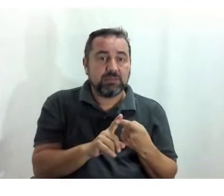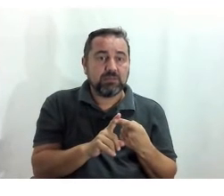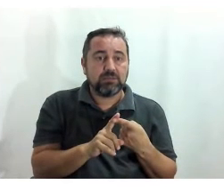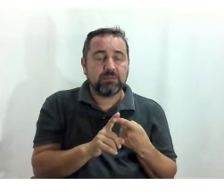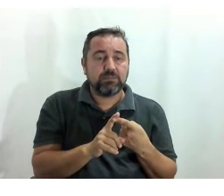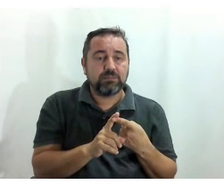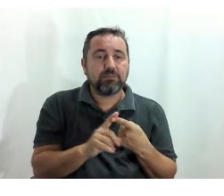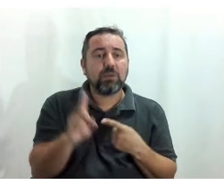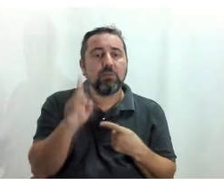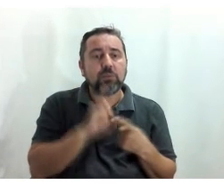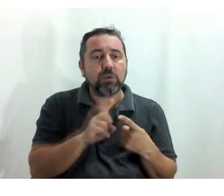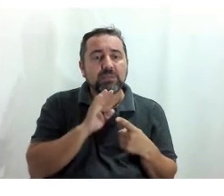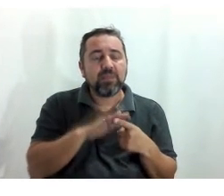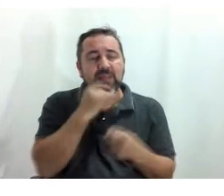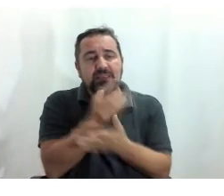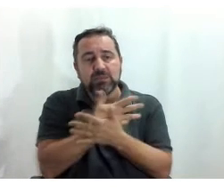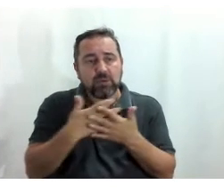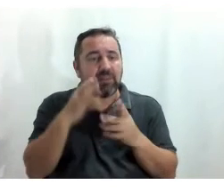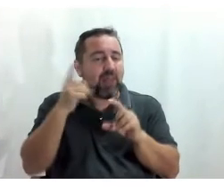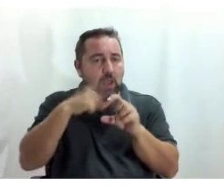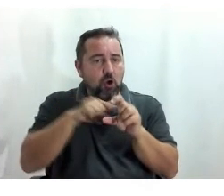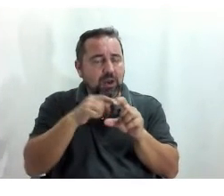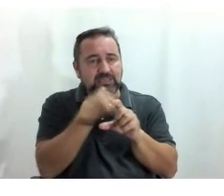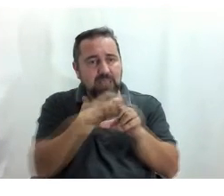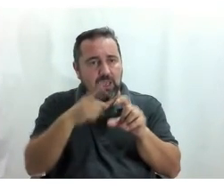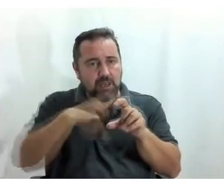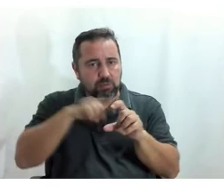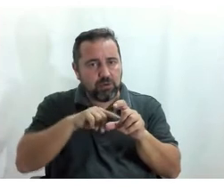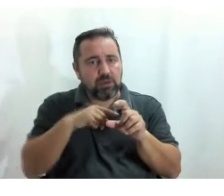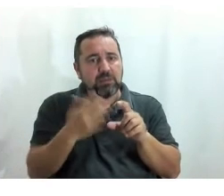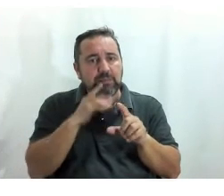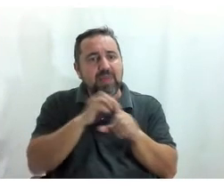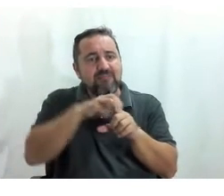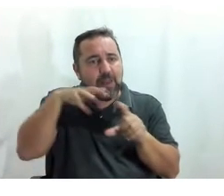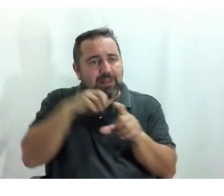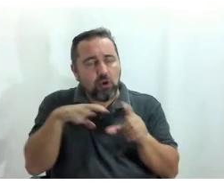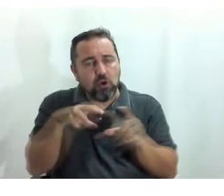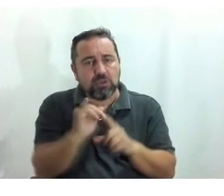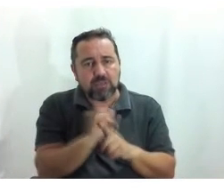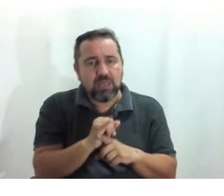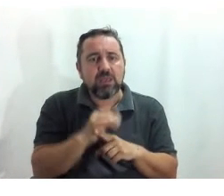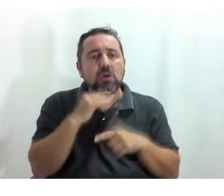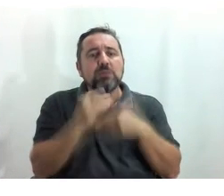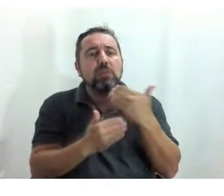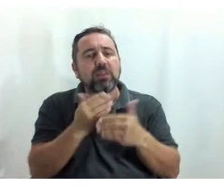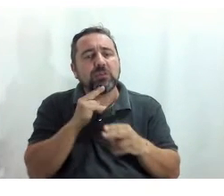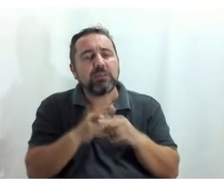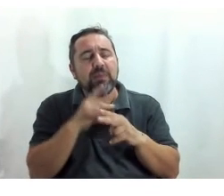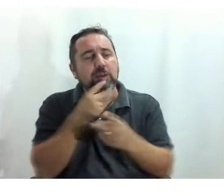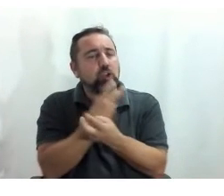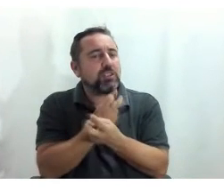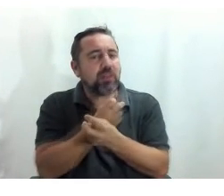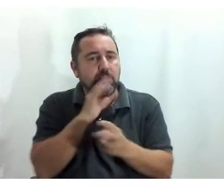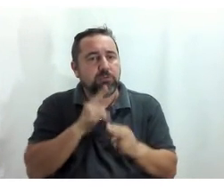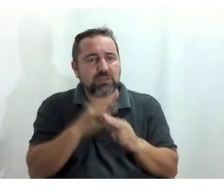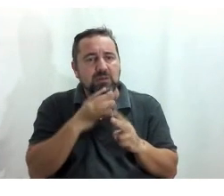desde problemas de flujo sanguíneo coclear, procesos inflamatorios, procesos de toxicidad por